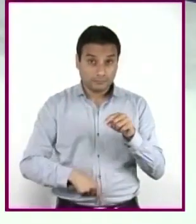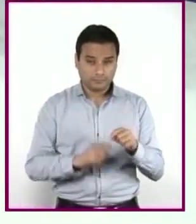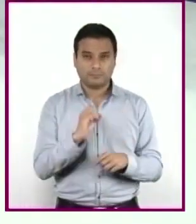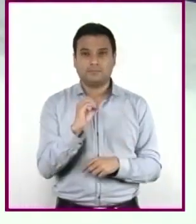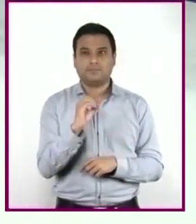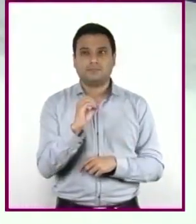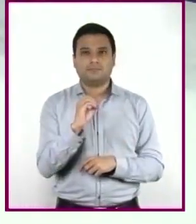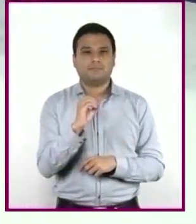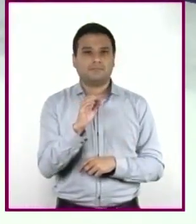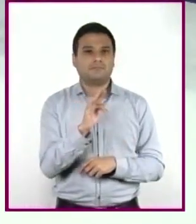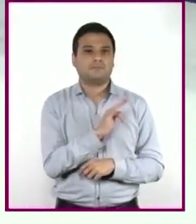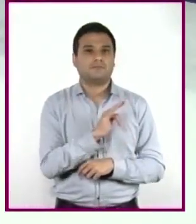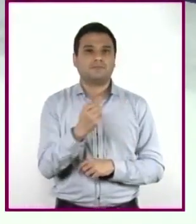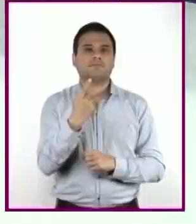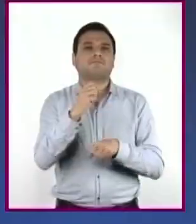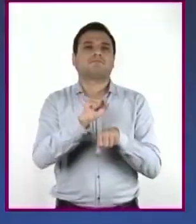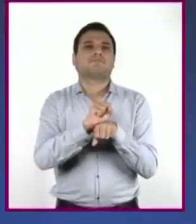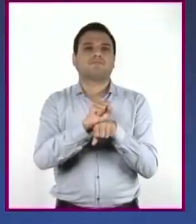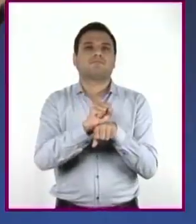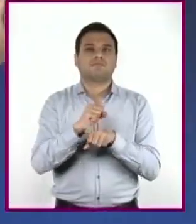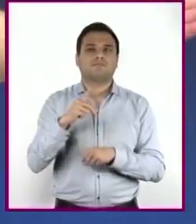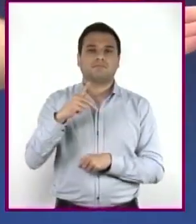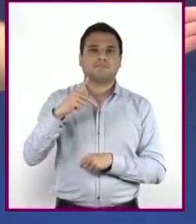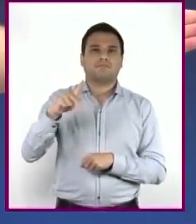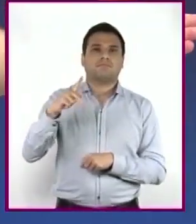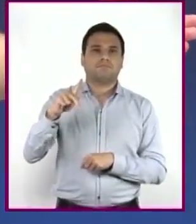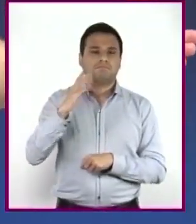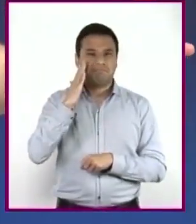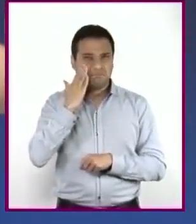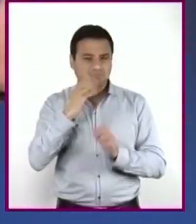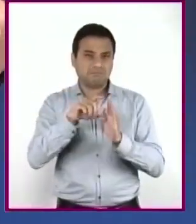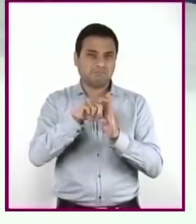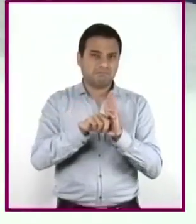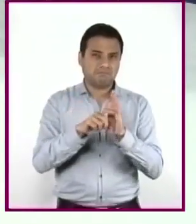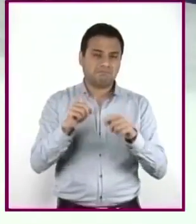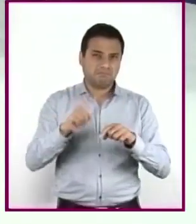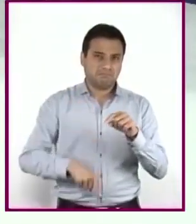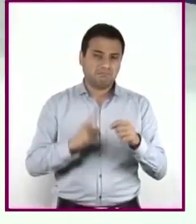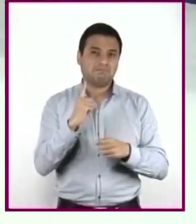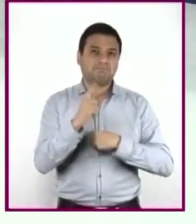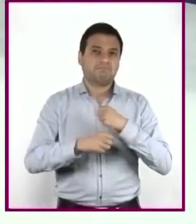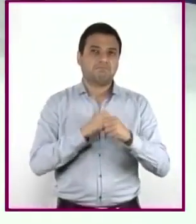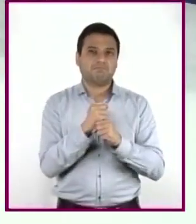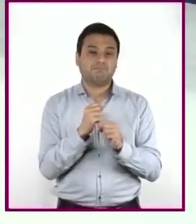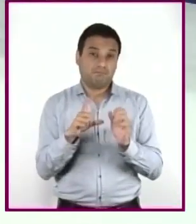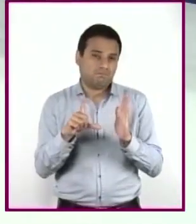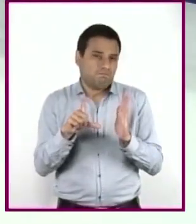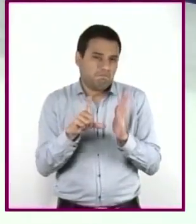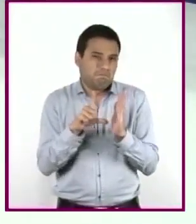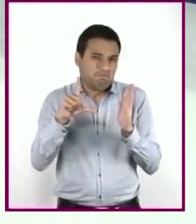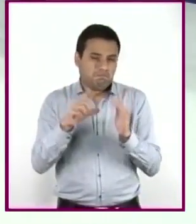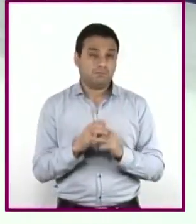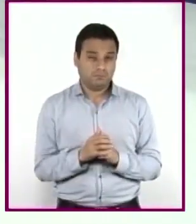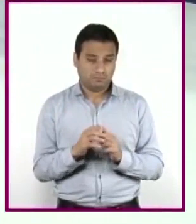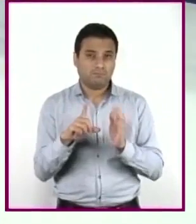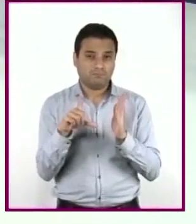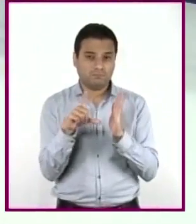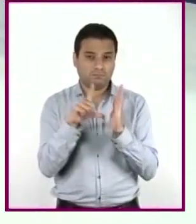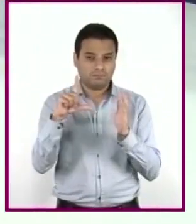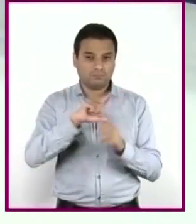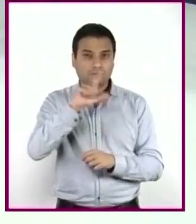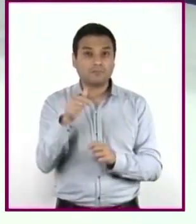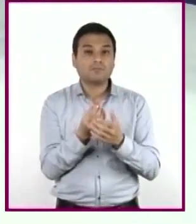permitirle usar su cuenta una semana, un mes, un año. Pues para... Hasta que aprenda. Hasta que aprenda. Pero si abre otra